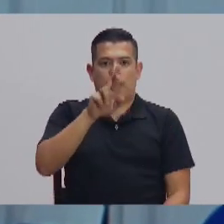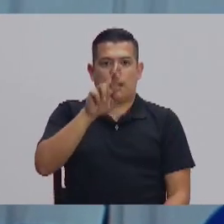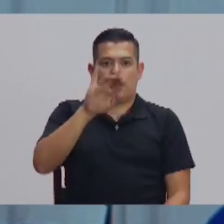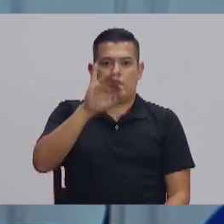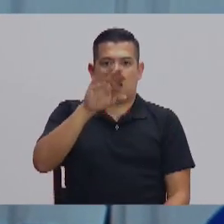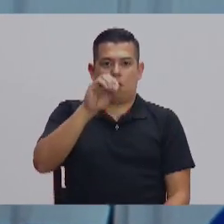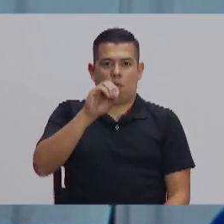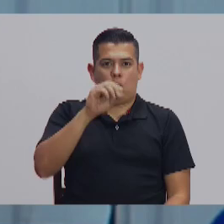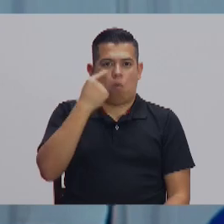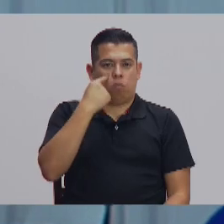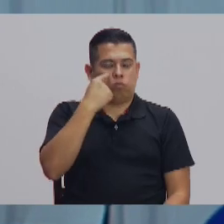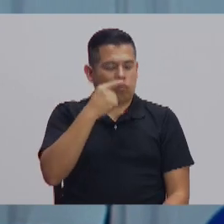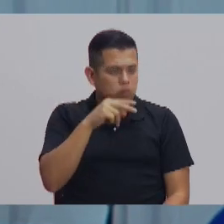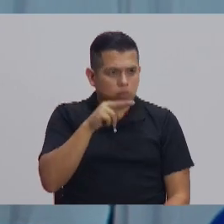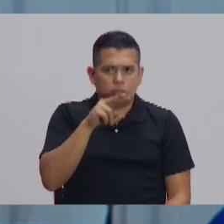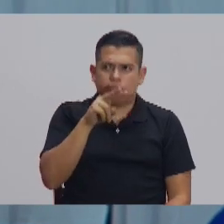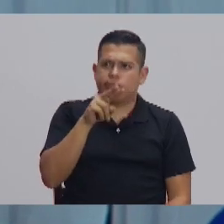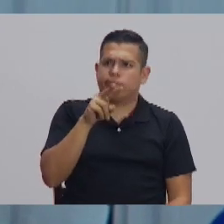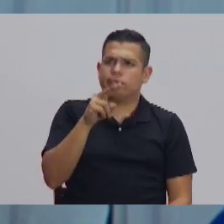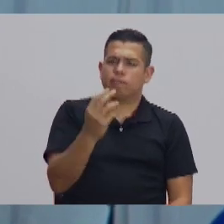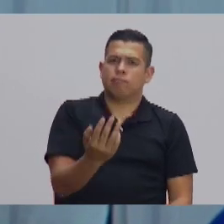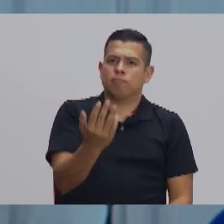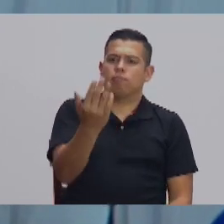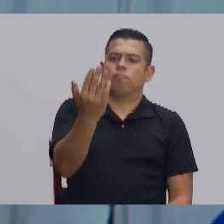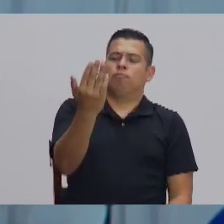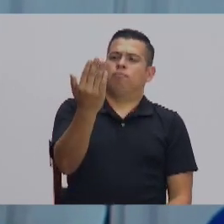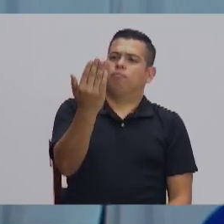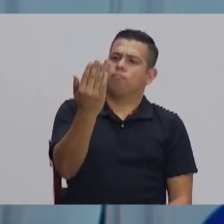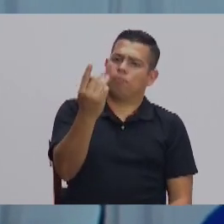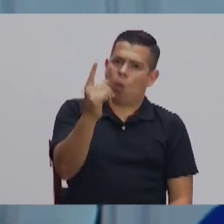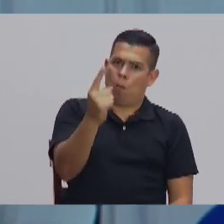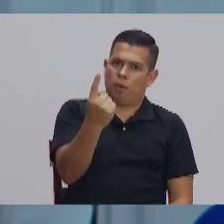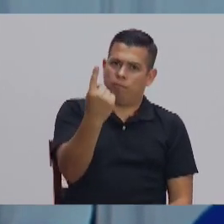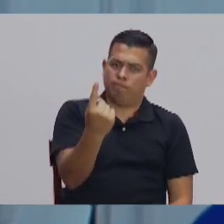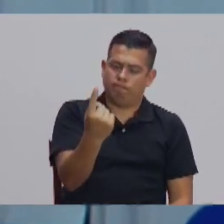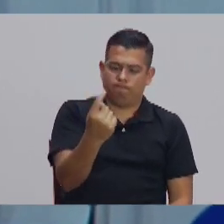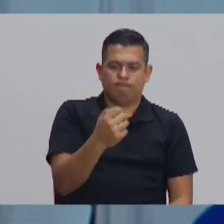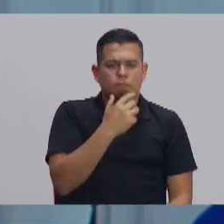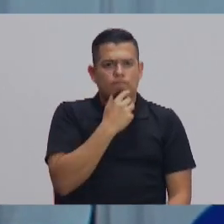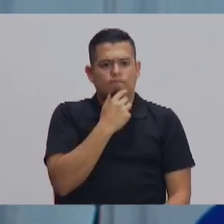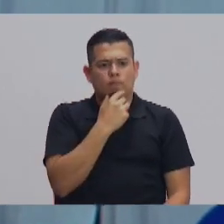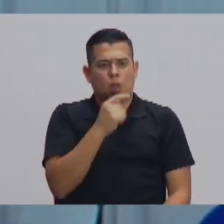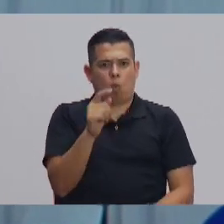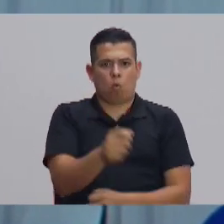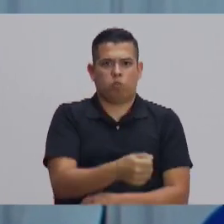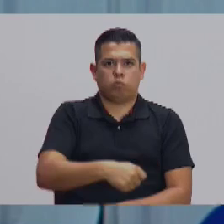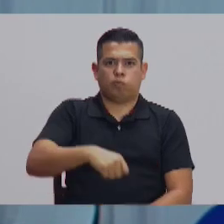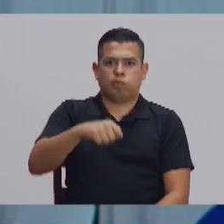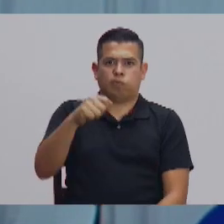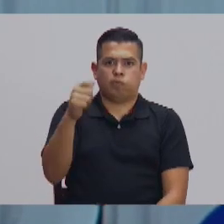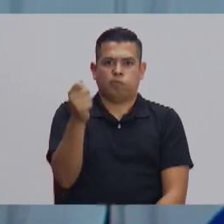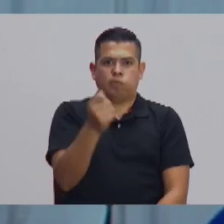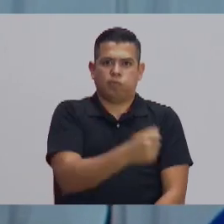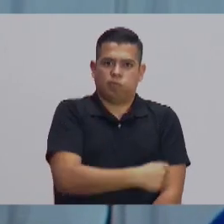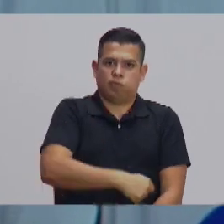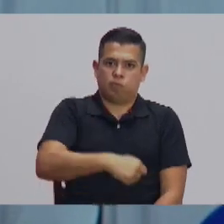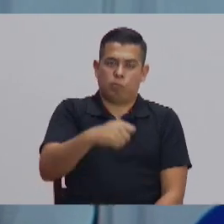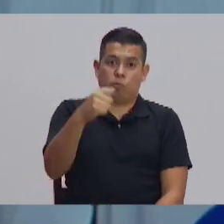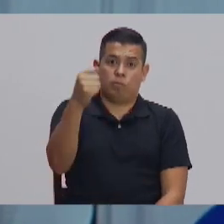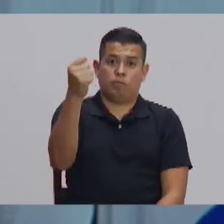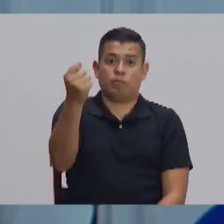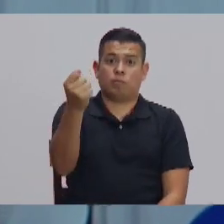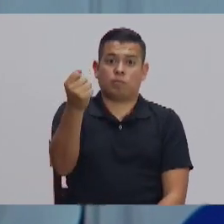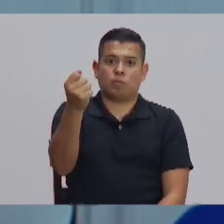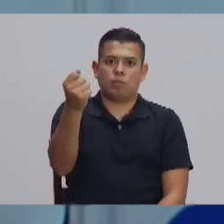y vio un varón que estaba delante de él el cual tenía una espada desenvainada en su